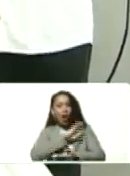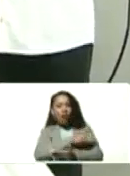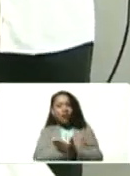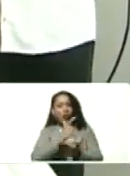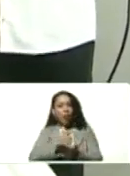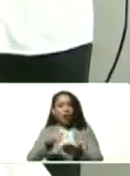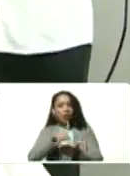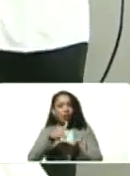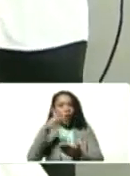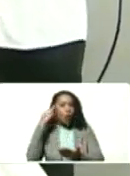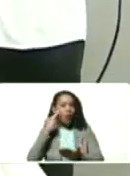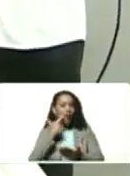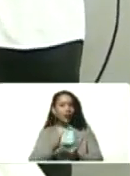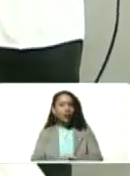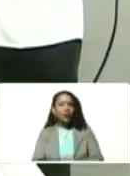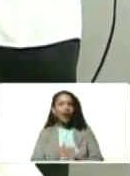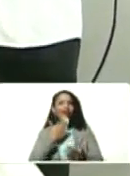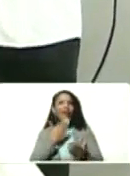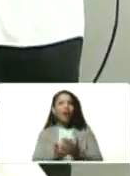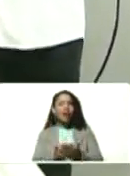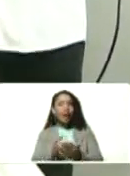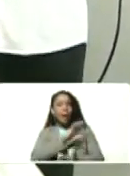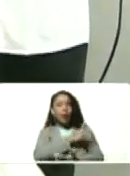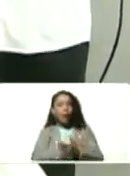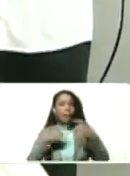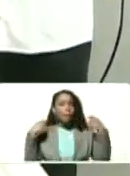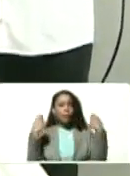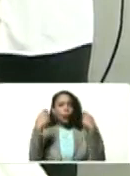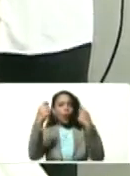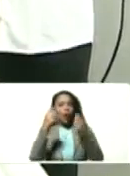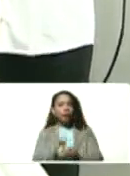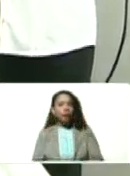Armada Nacional Bolivariana, gracias al Poder Popular.